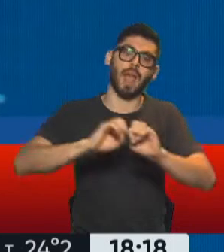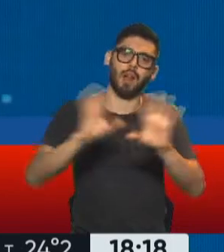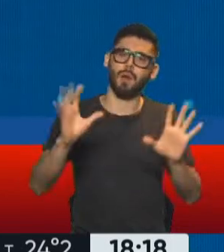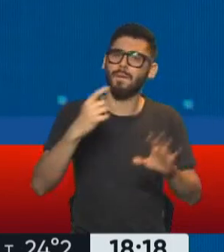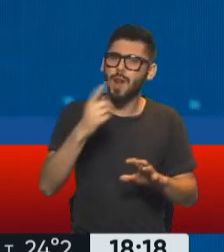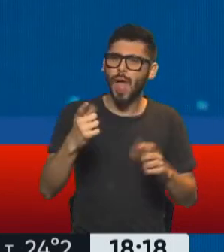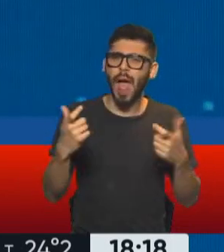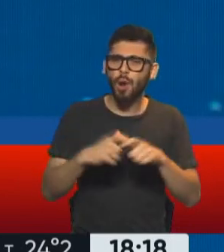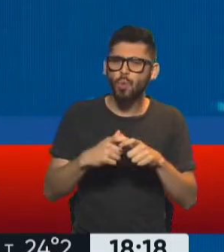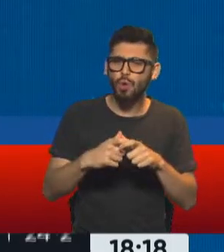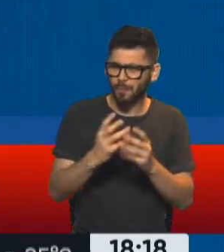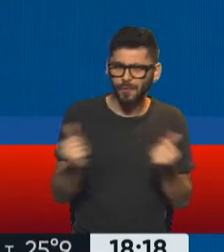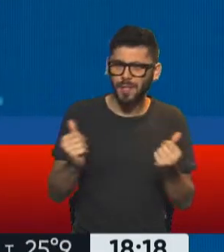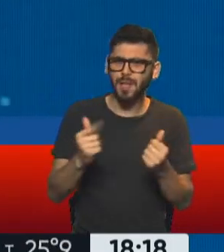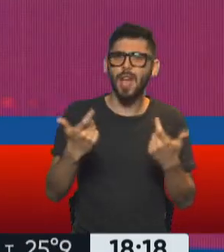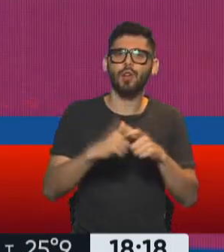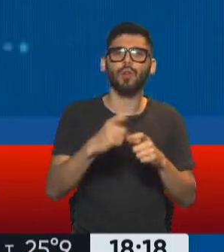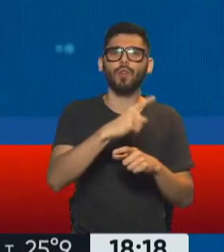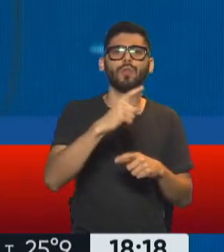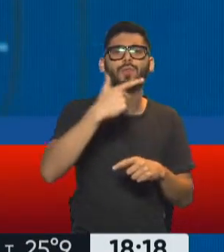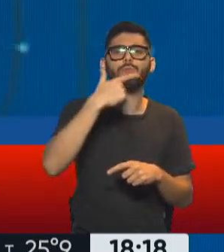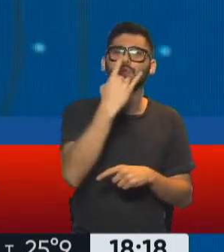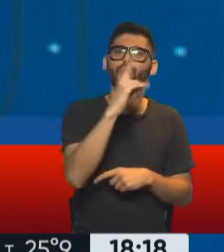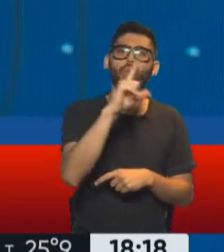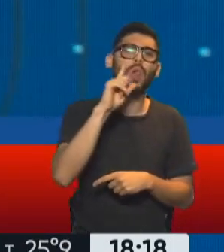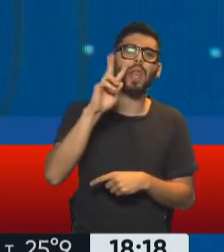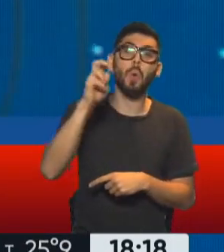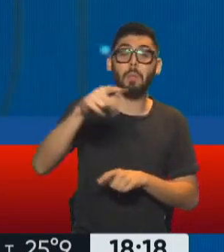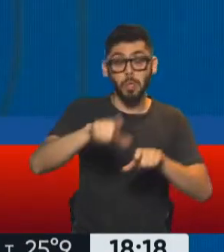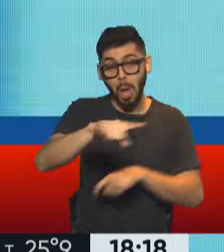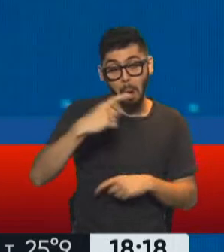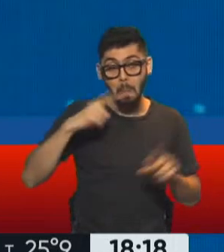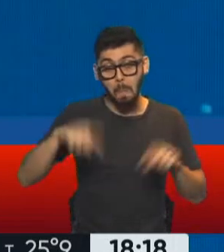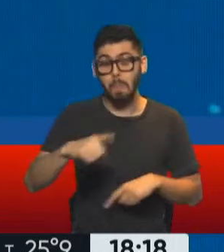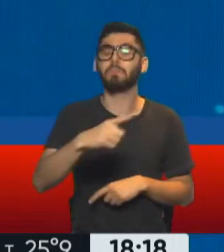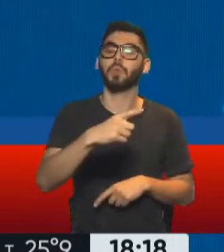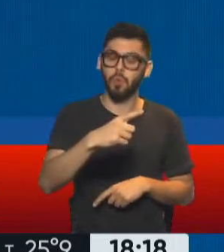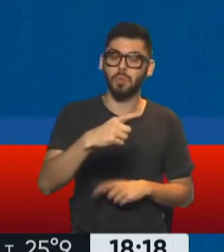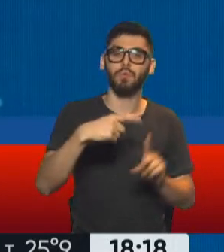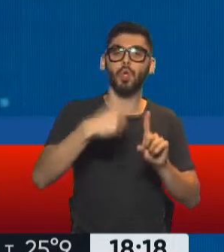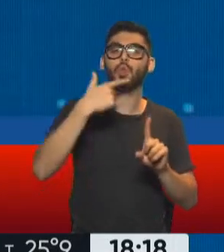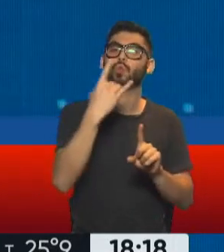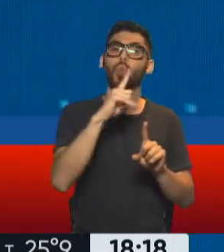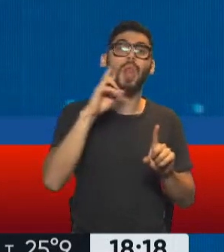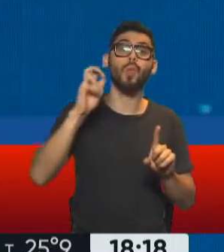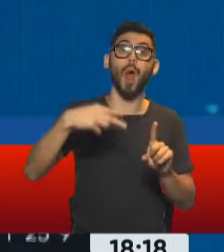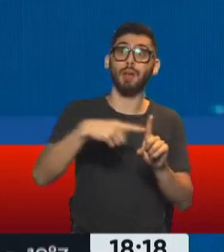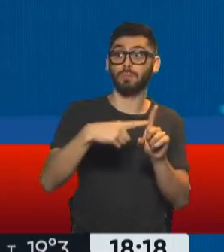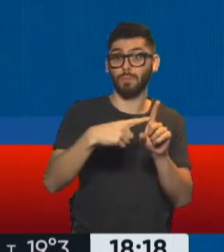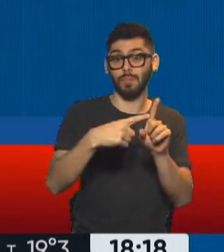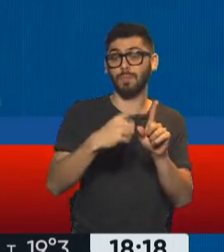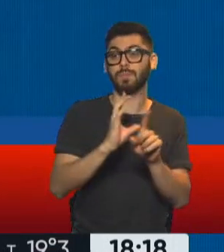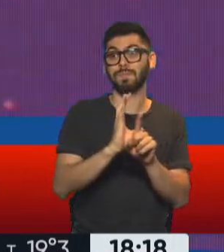estoy hablando de la reunión que el reto francés ha tenido con jay sullivan quizás la gente no le diga nada pero parece que es de esos cargos justamente la